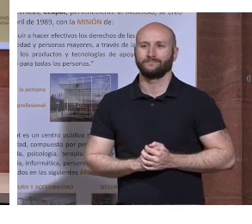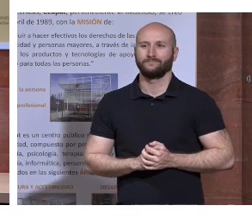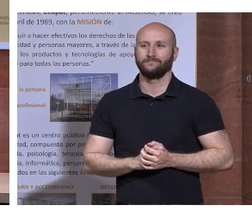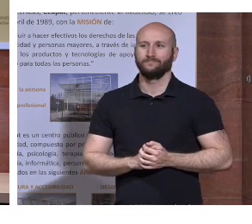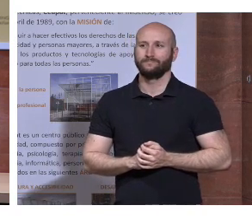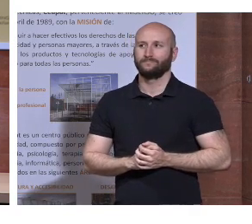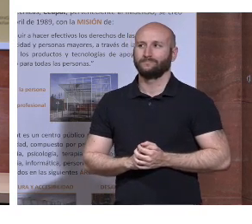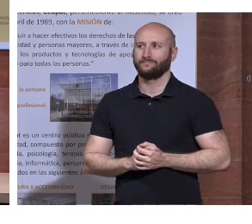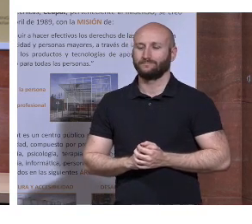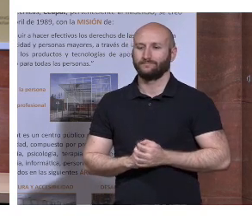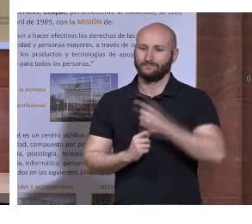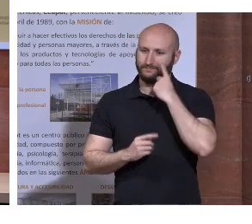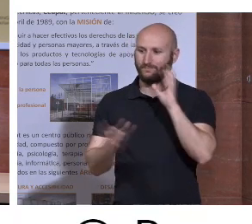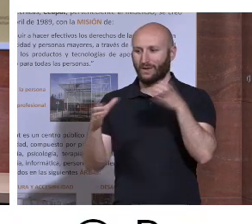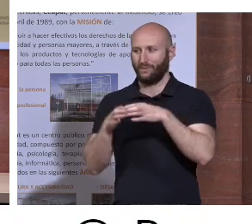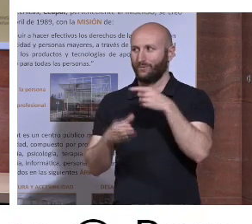Esto es trabajo en equipo, ¿qué se dice?